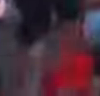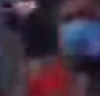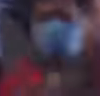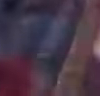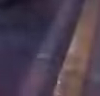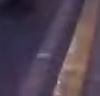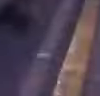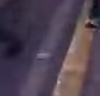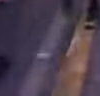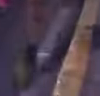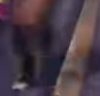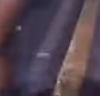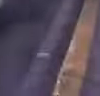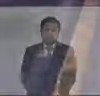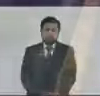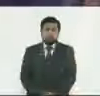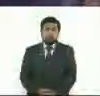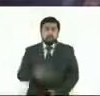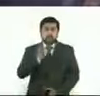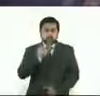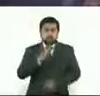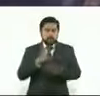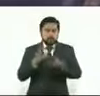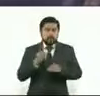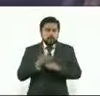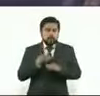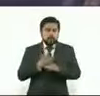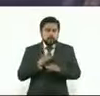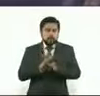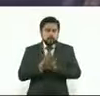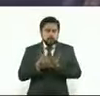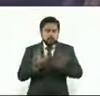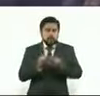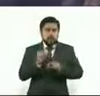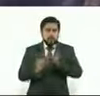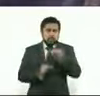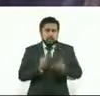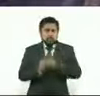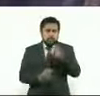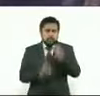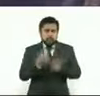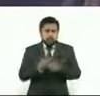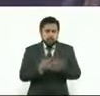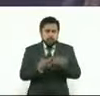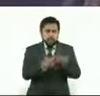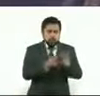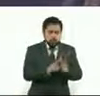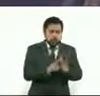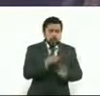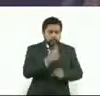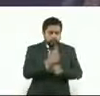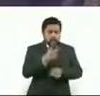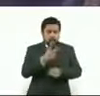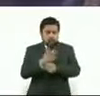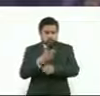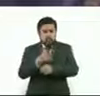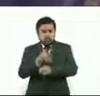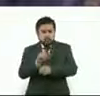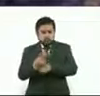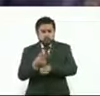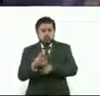Bien, todavía tenemos un par de minutos para permitir la salida de los corredores con brazalete amarillo. Y